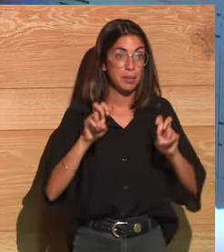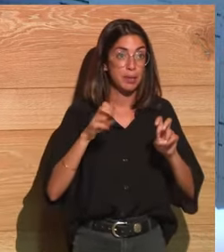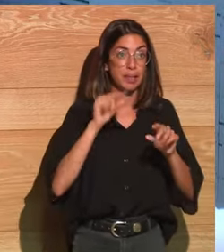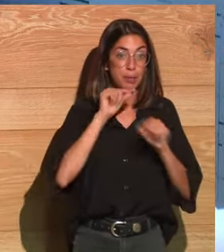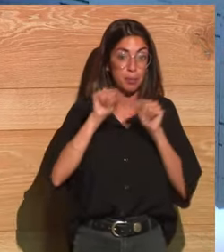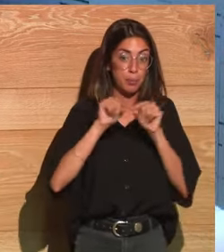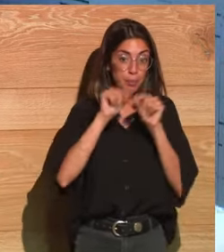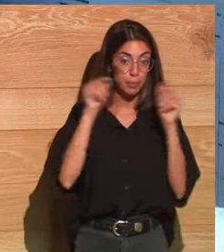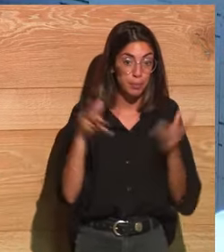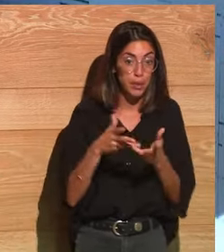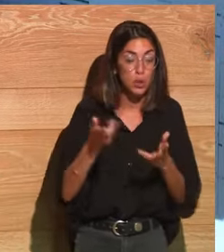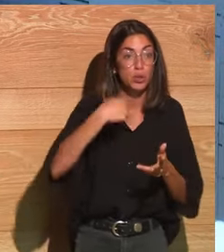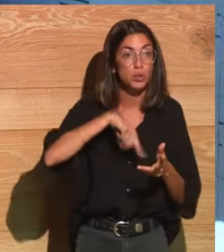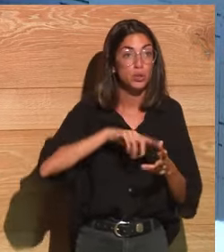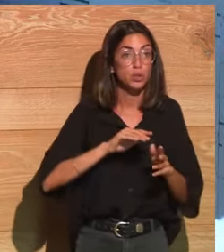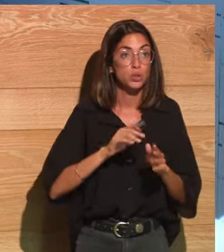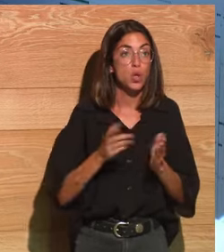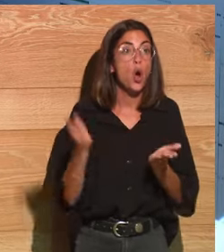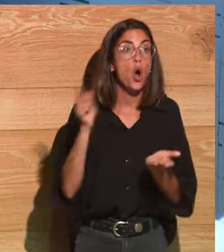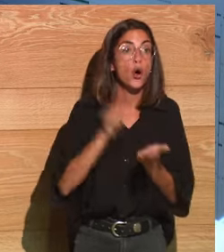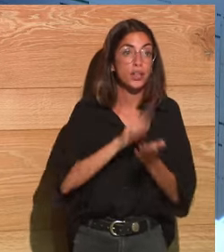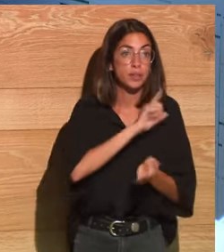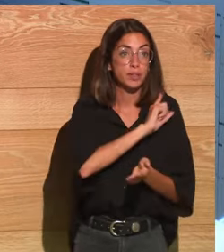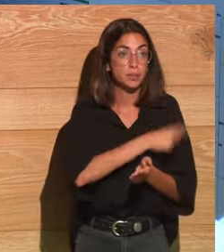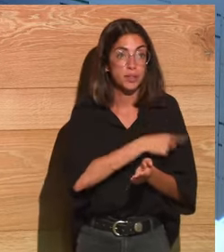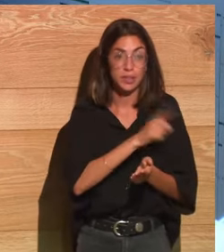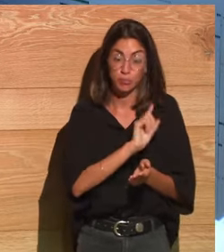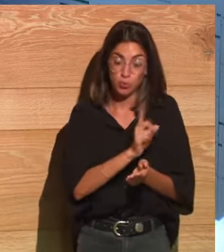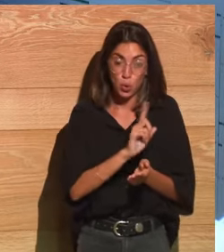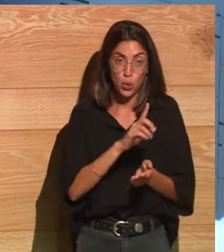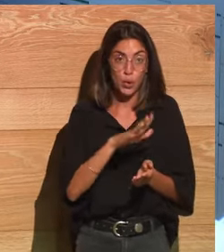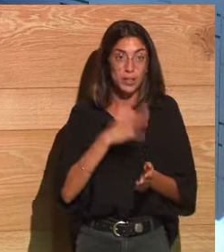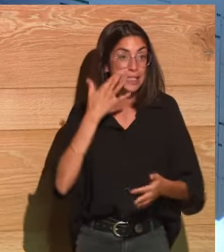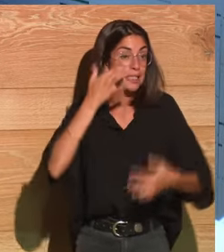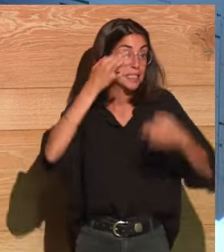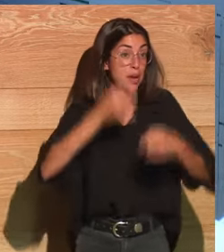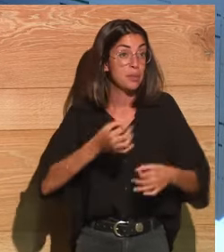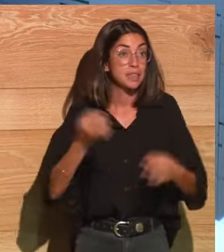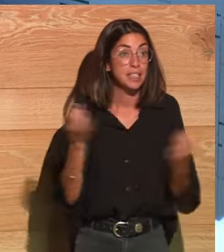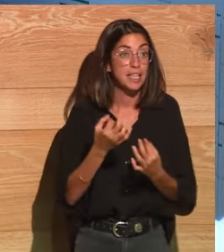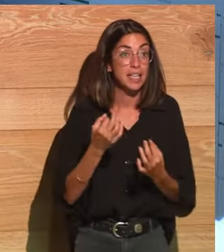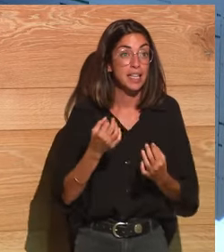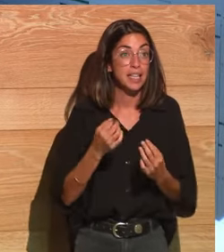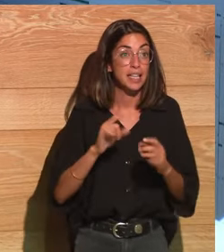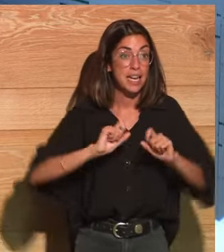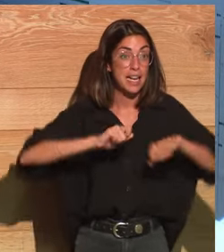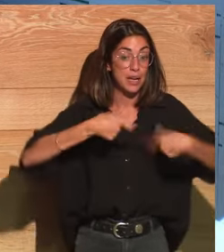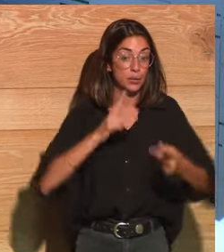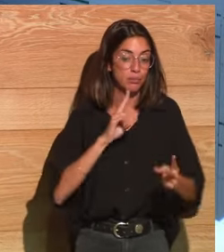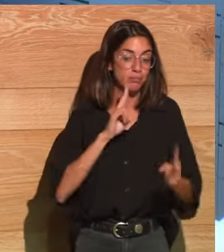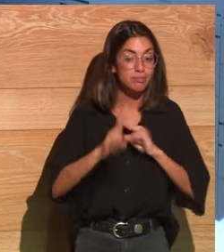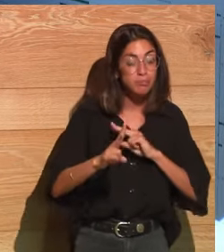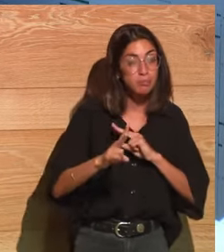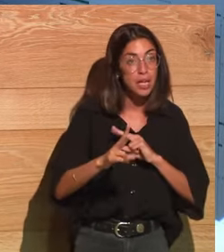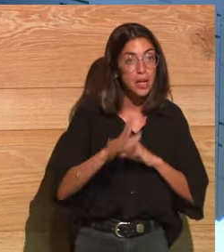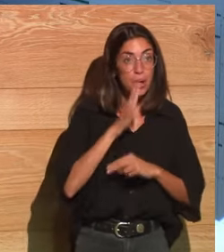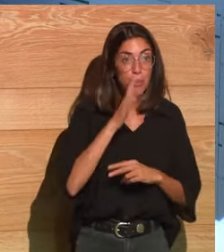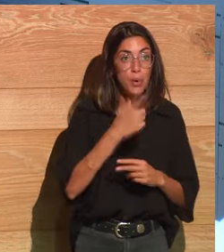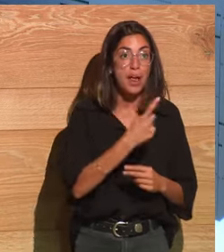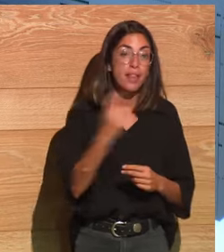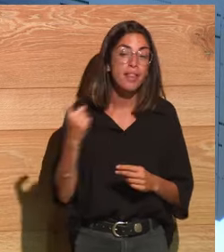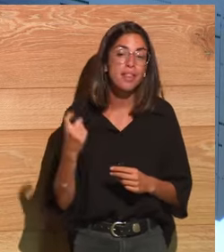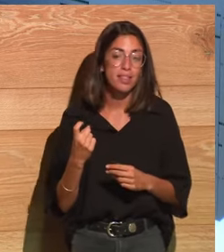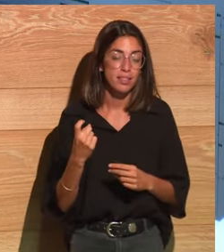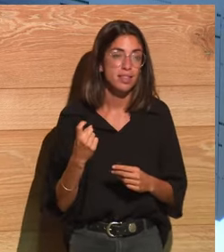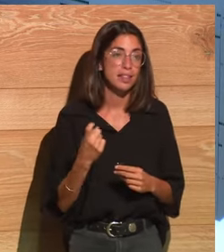pandemia, volvimos a ser deportistas, uh-huh. En realidad, pues estaba respondiendo a esa naturaleza. O sea, sigue habiendo esas